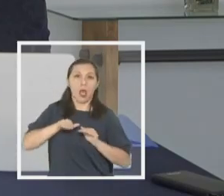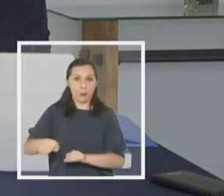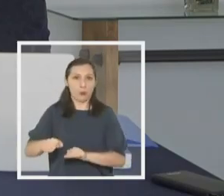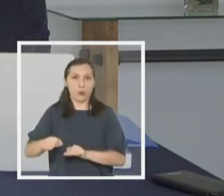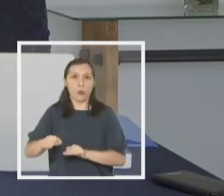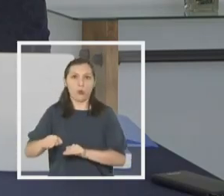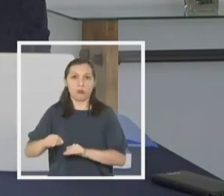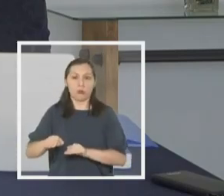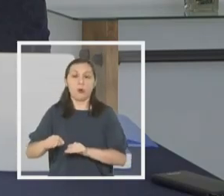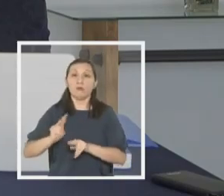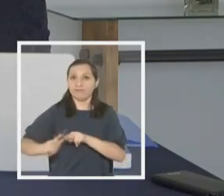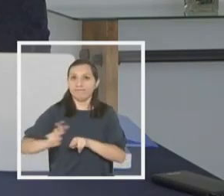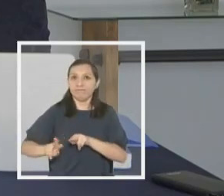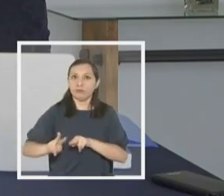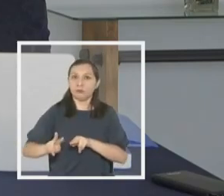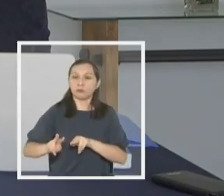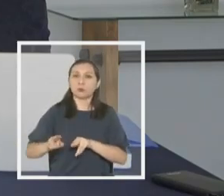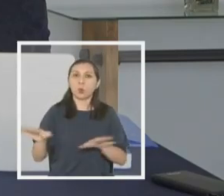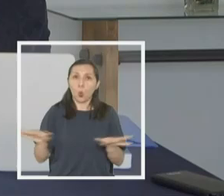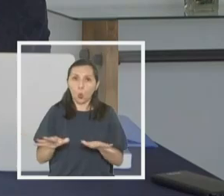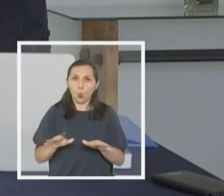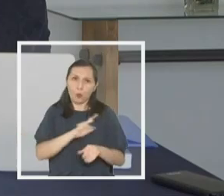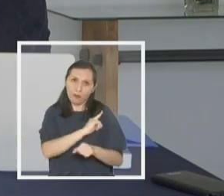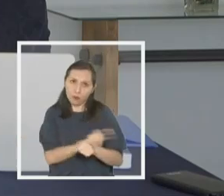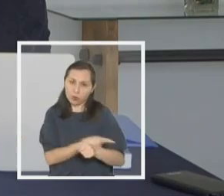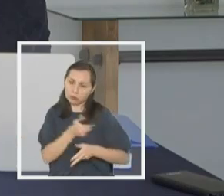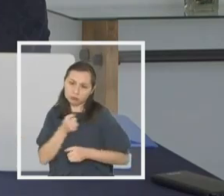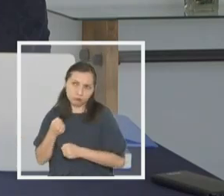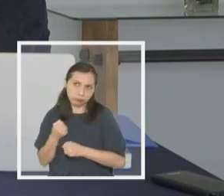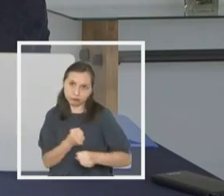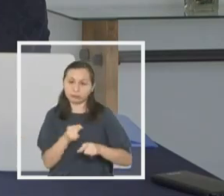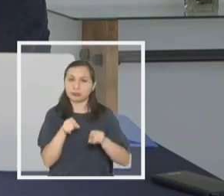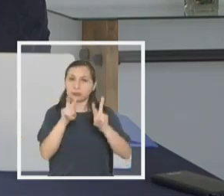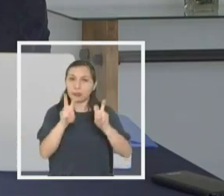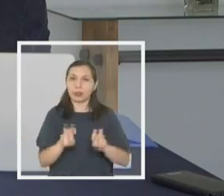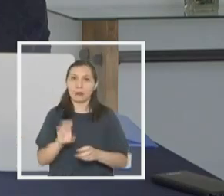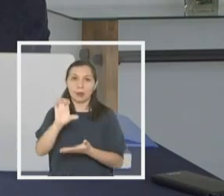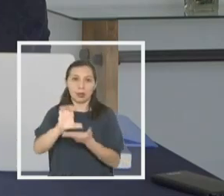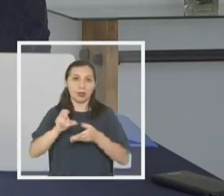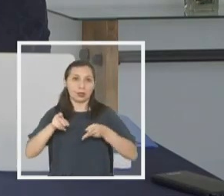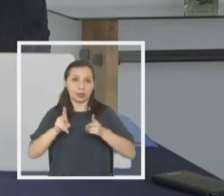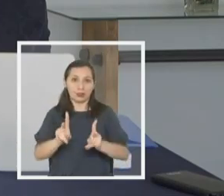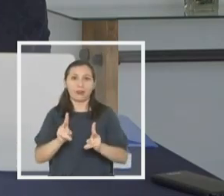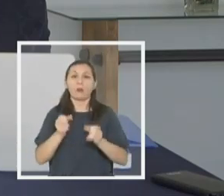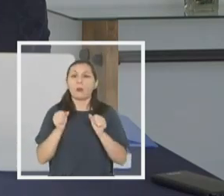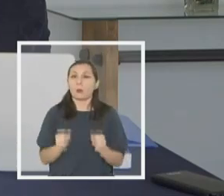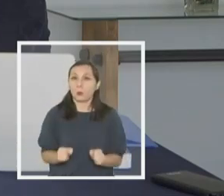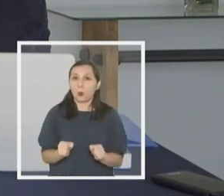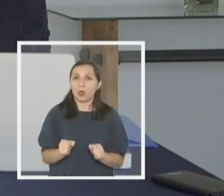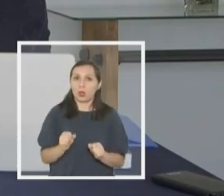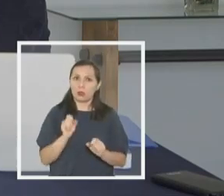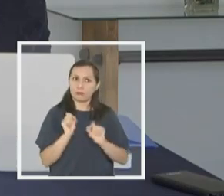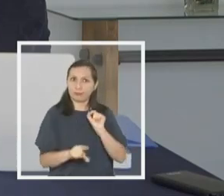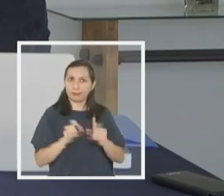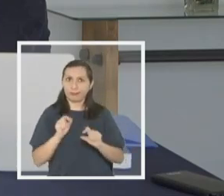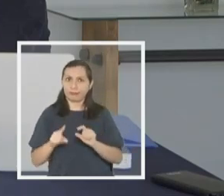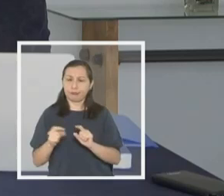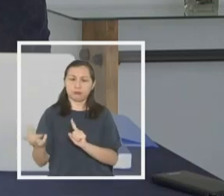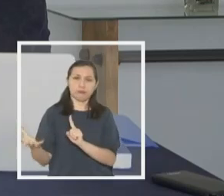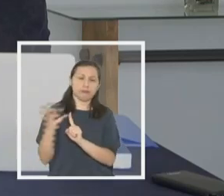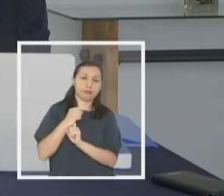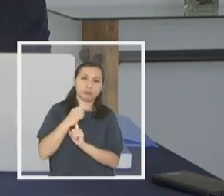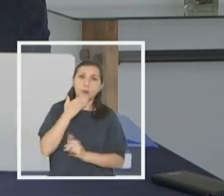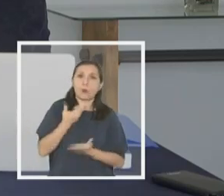para ejercer el uso de la fuerza en el marco del Estado de Derecho para poder repeler justamente